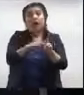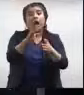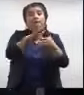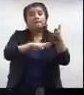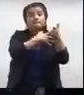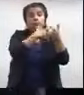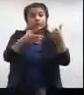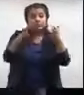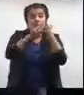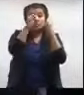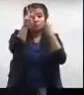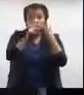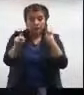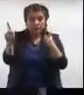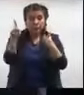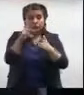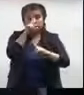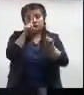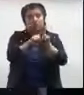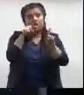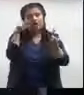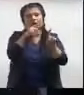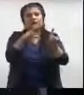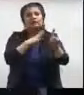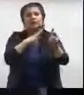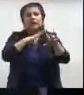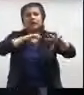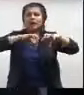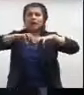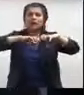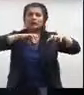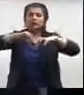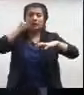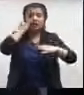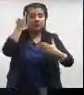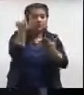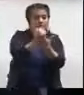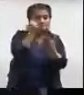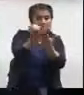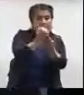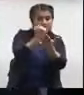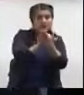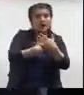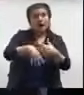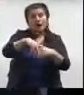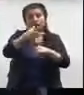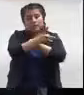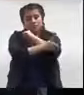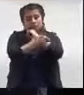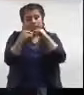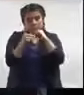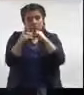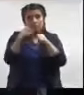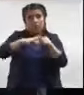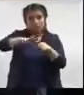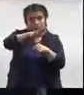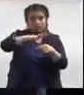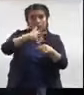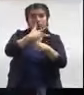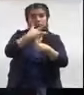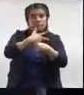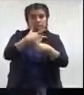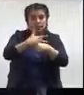planes, programas y proyectos que conduzcan las actividades de investigación criminal en el ámbito territorial de